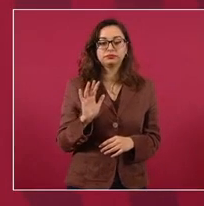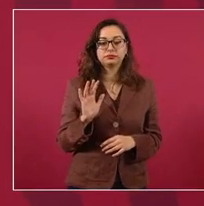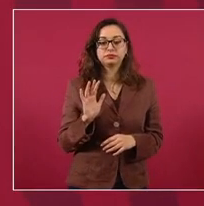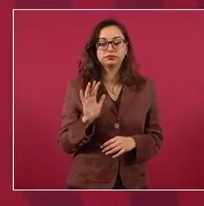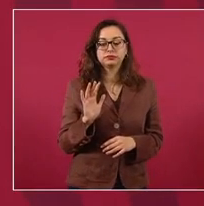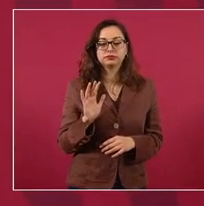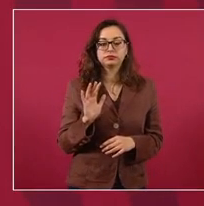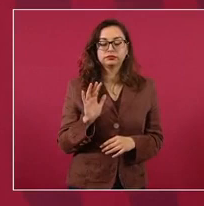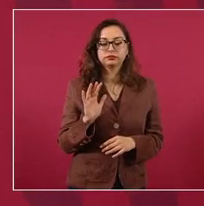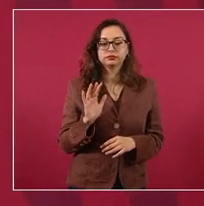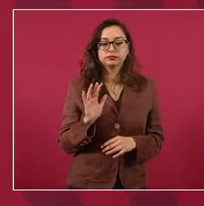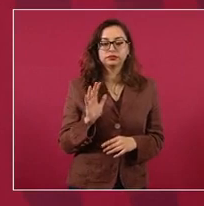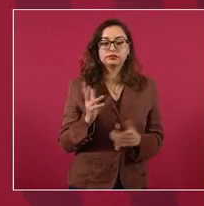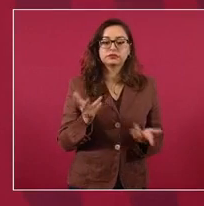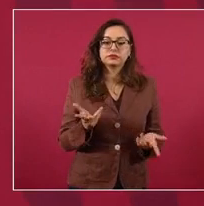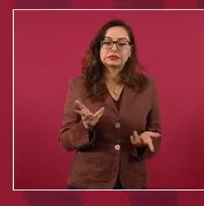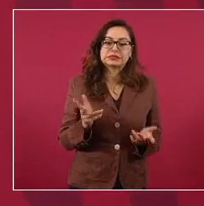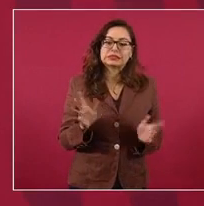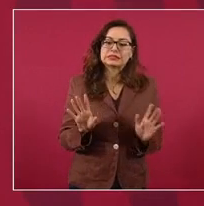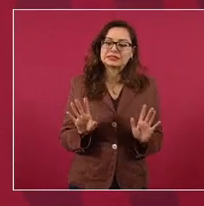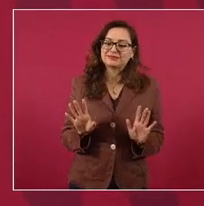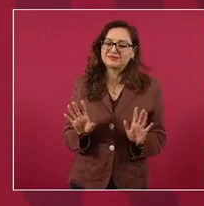las partes,